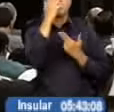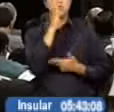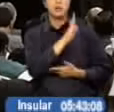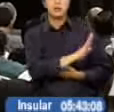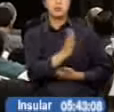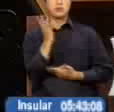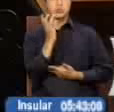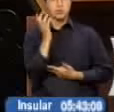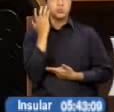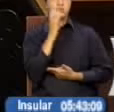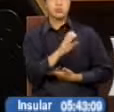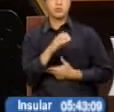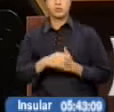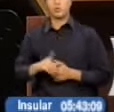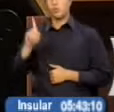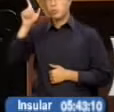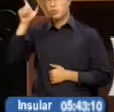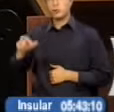retirados